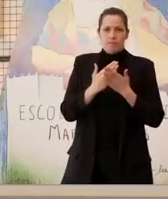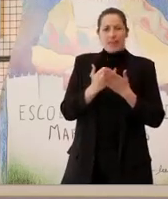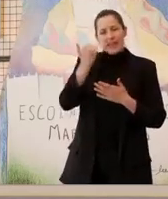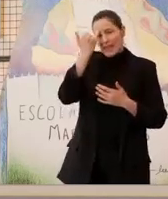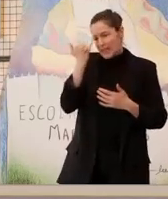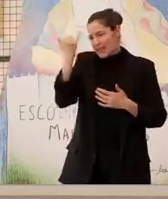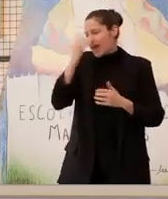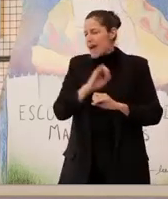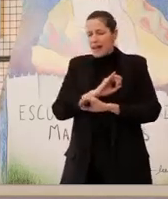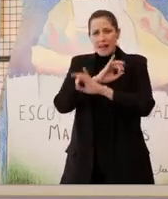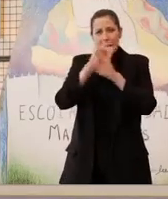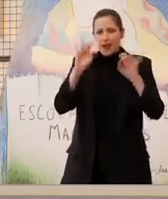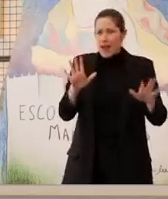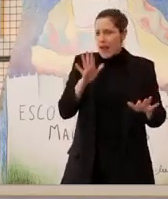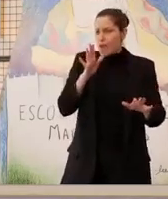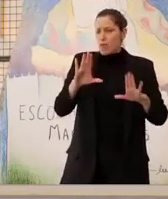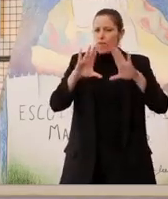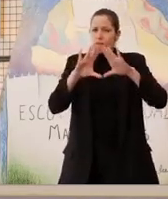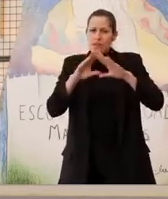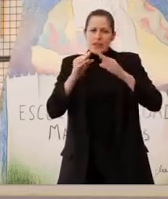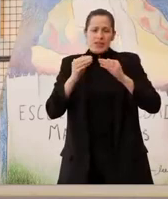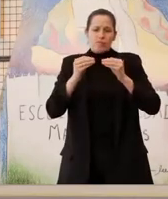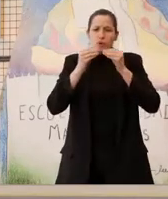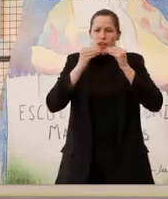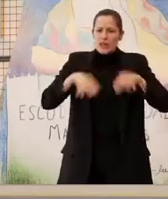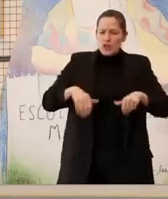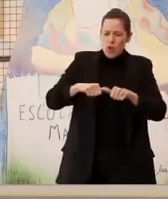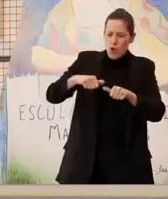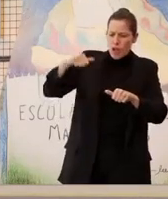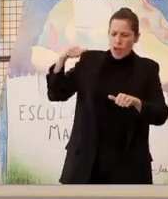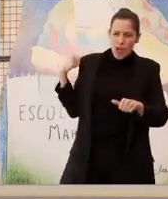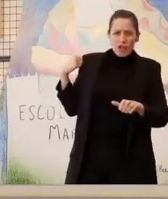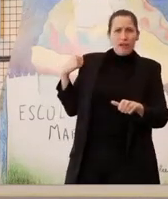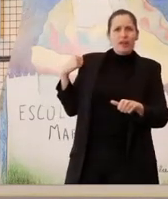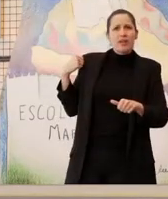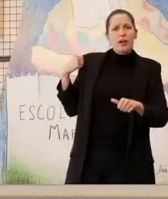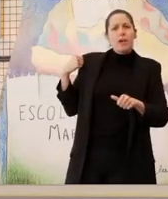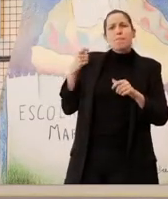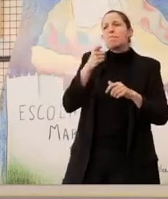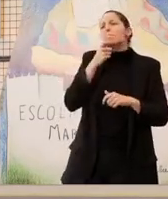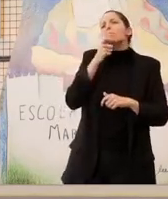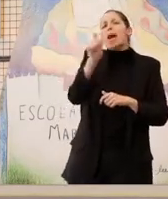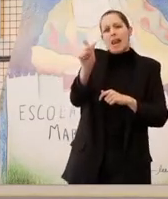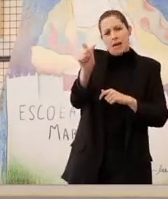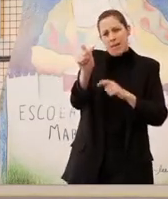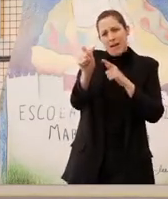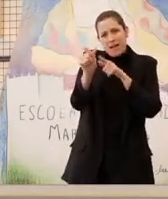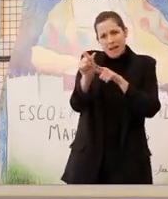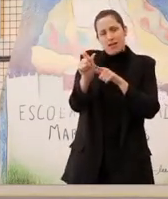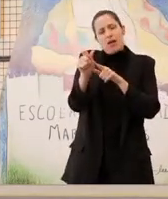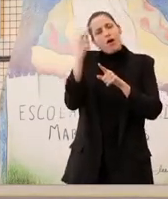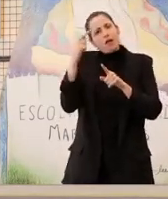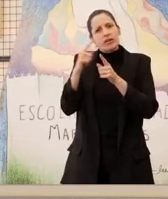históricamente ha utilizado la palabra como una herramienta fundamental de cambio social hombre también la persuasión y la presión